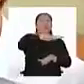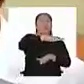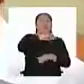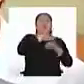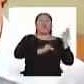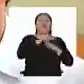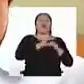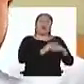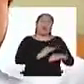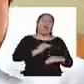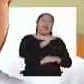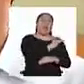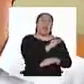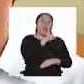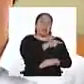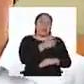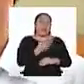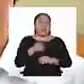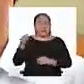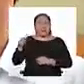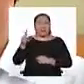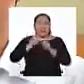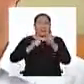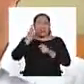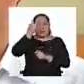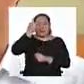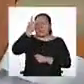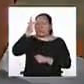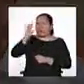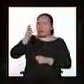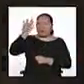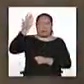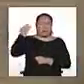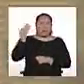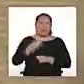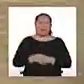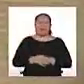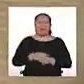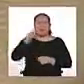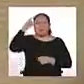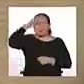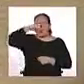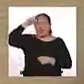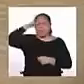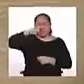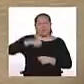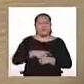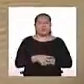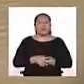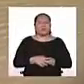nosotros ahora saber esta sabiduría que ellos tenían, ¿no?